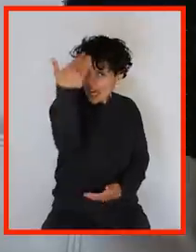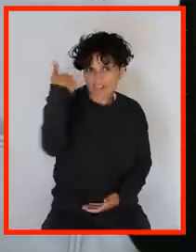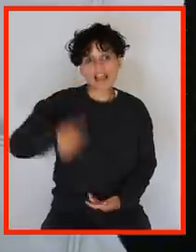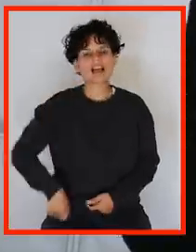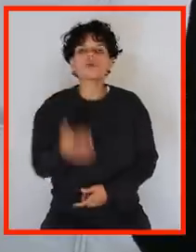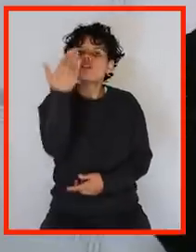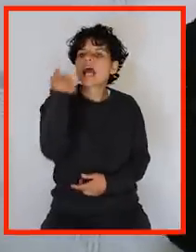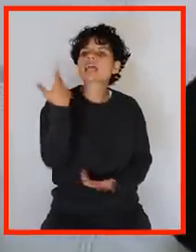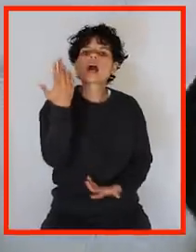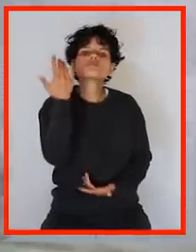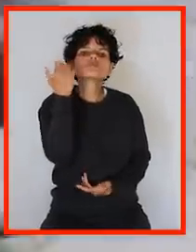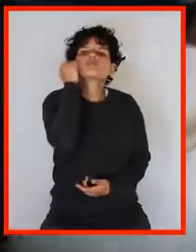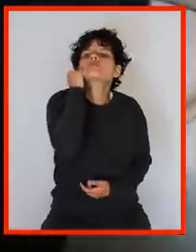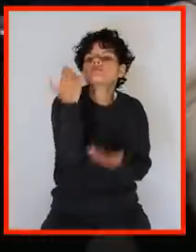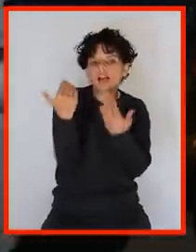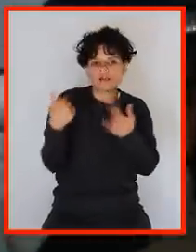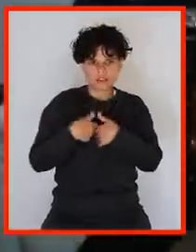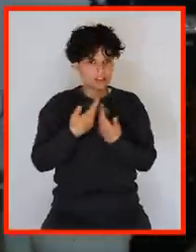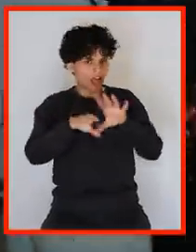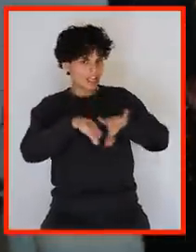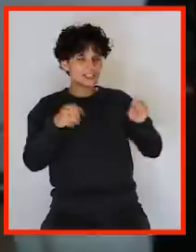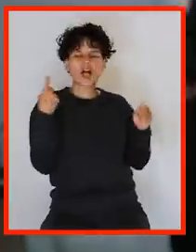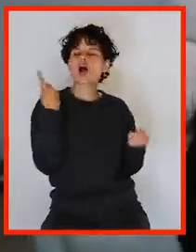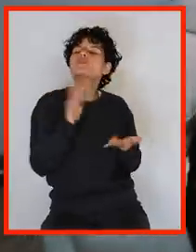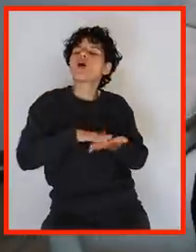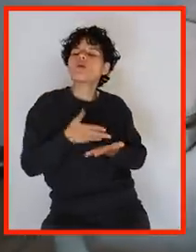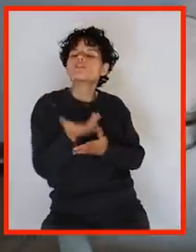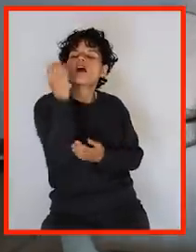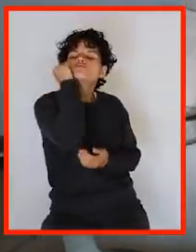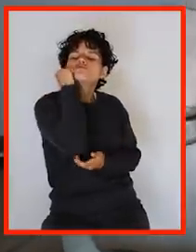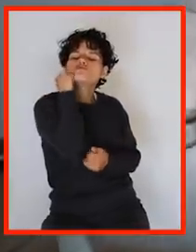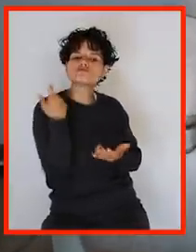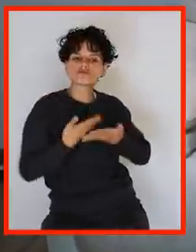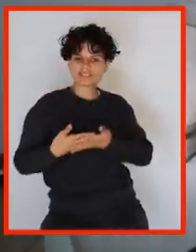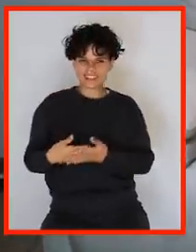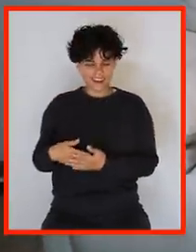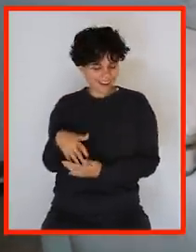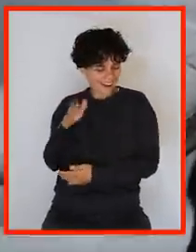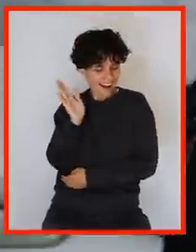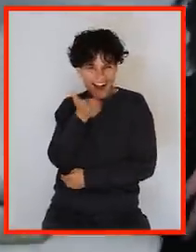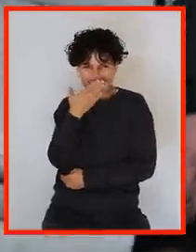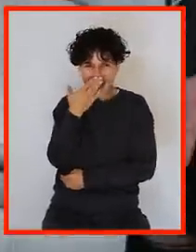Ya, pero venga, niña, ya está. Buena, Julio, ¿cómo estás? ¿Cómo está, mi guaguita? Qué perrísima,